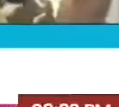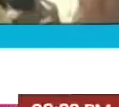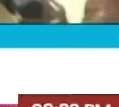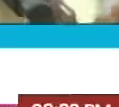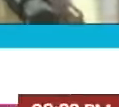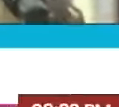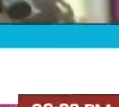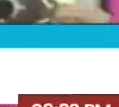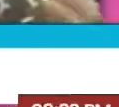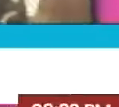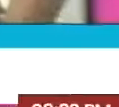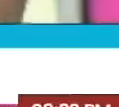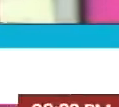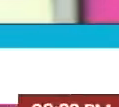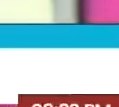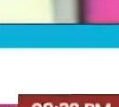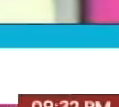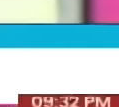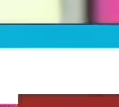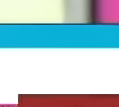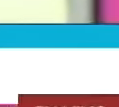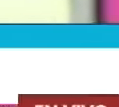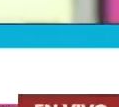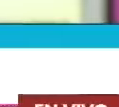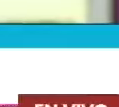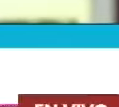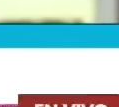de los que hoy habla la historia.